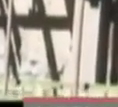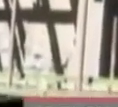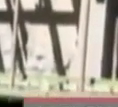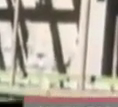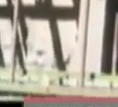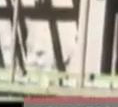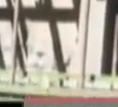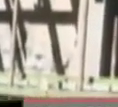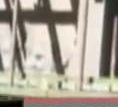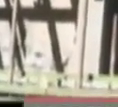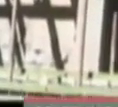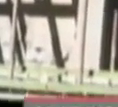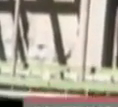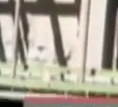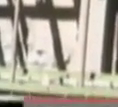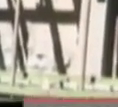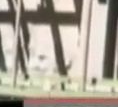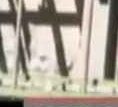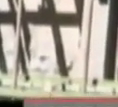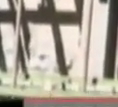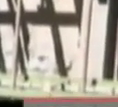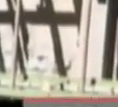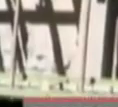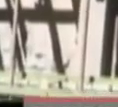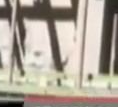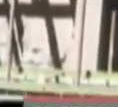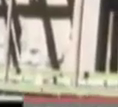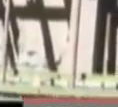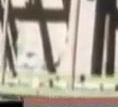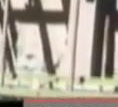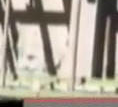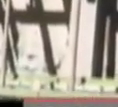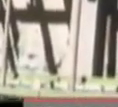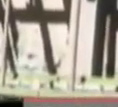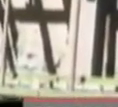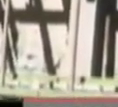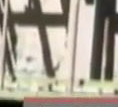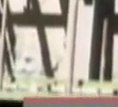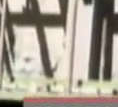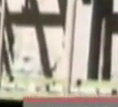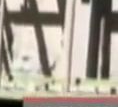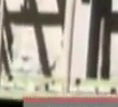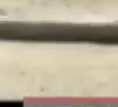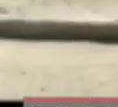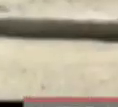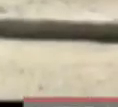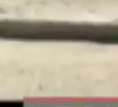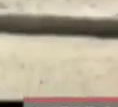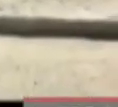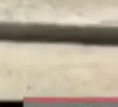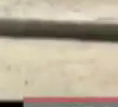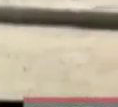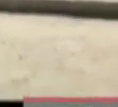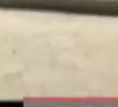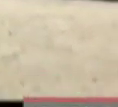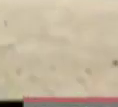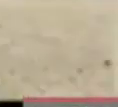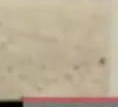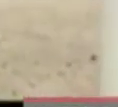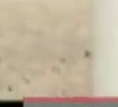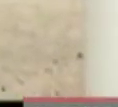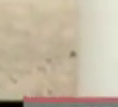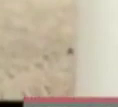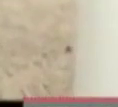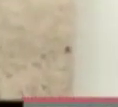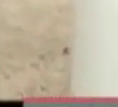hacer un edificio modelo para el pueblo. Yo me siento satisfecho. Yo no he construido todavía